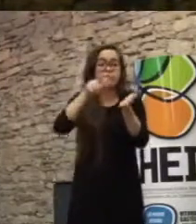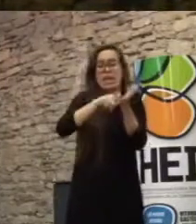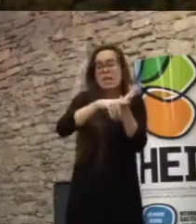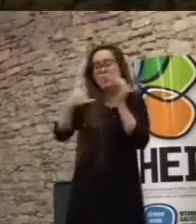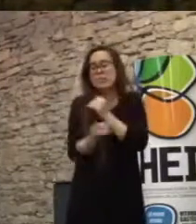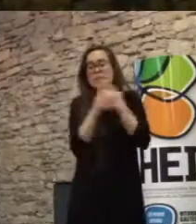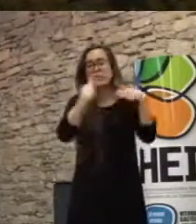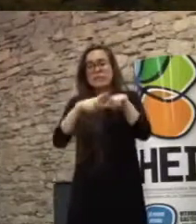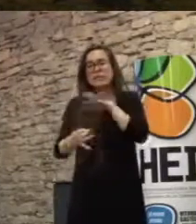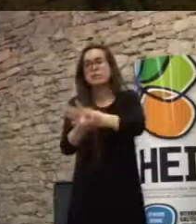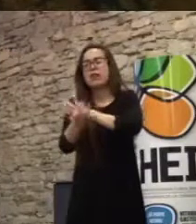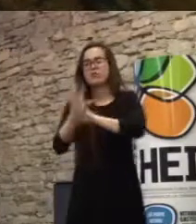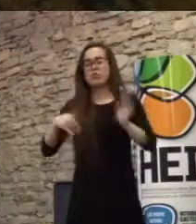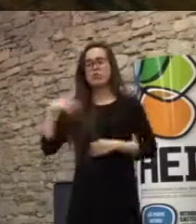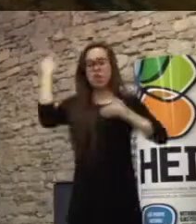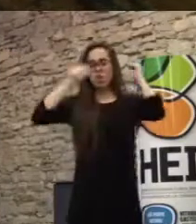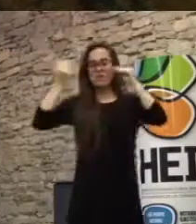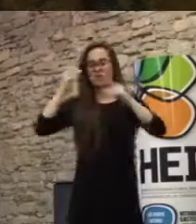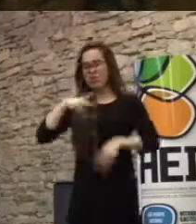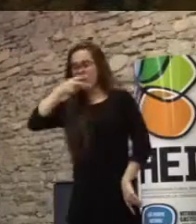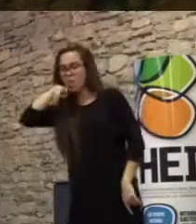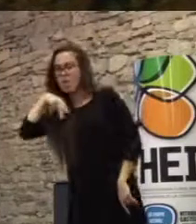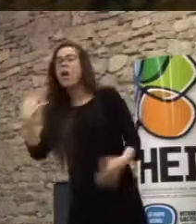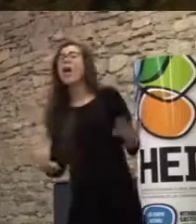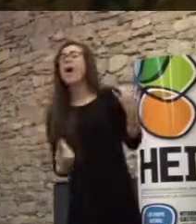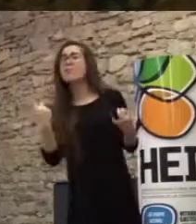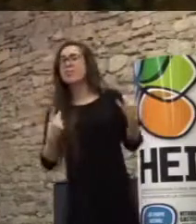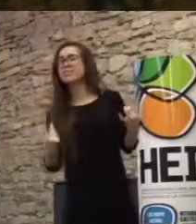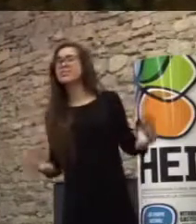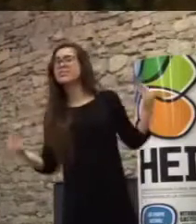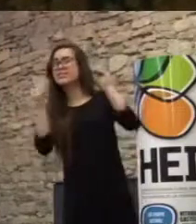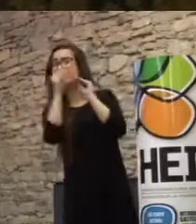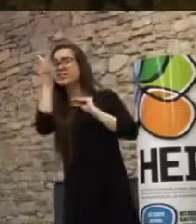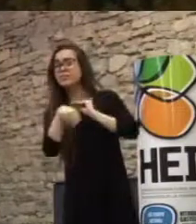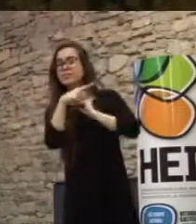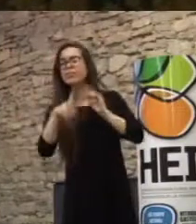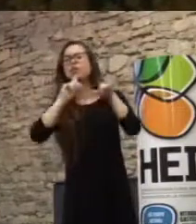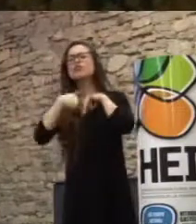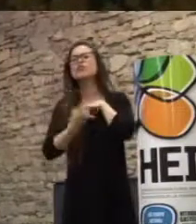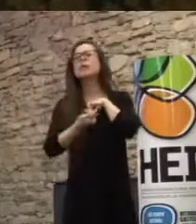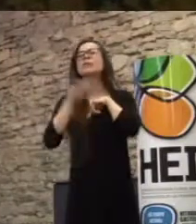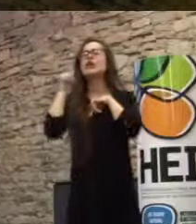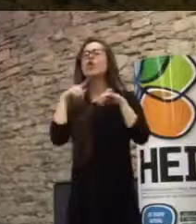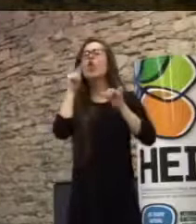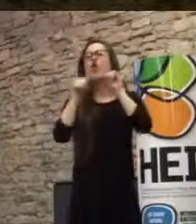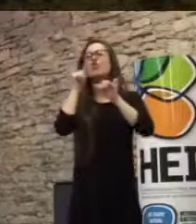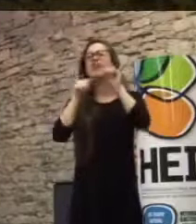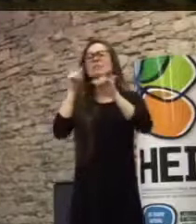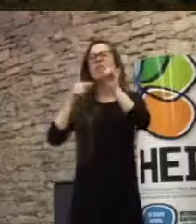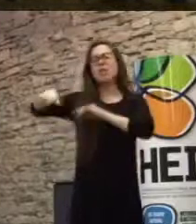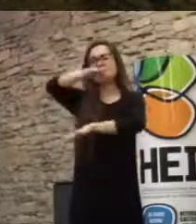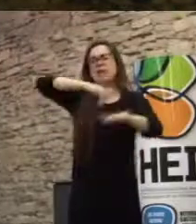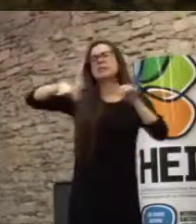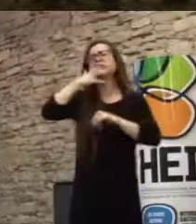pienso y lo que soy capaz de que salga por mi boca tercer tercer salto lo que se llama la contaminación ambiental si el micro funciona si no